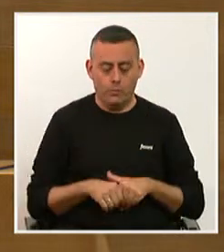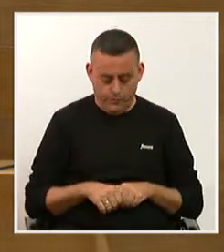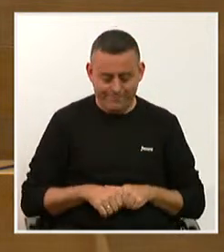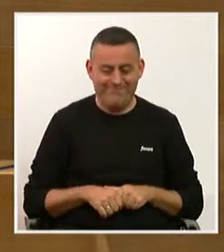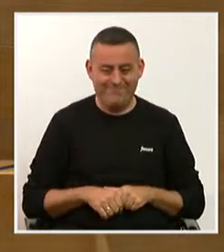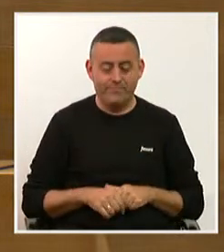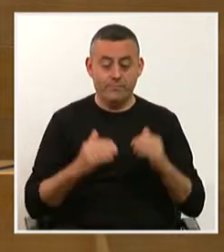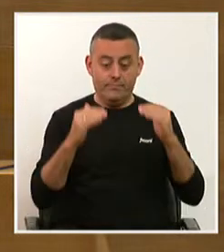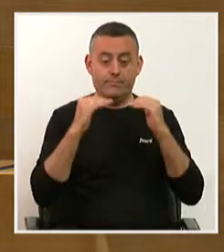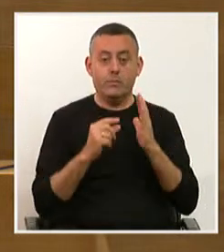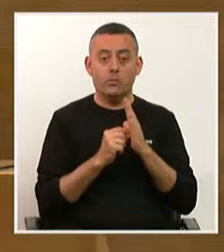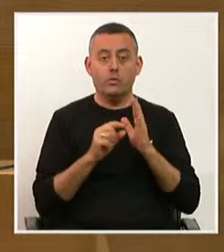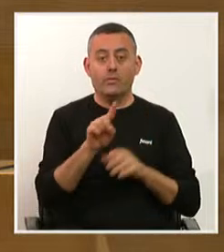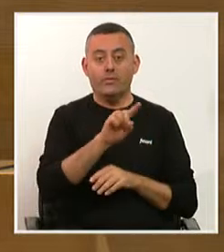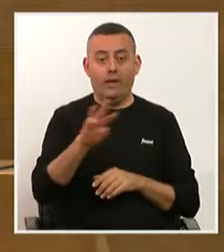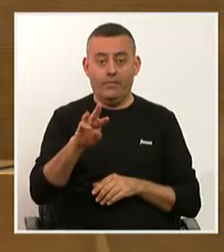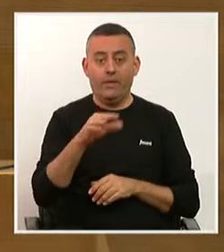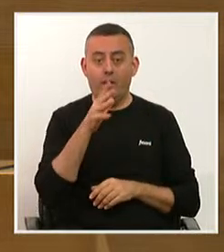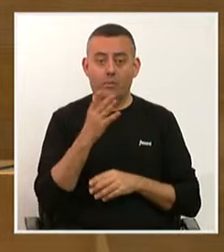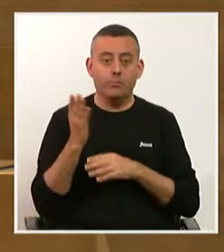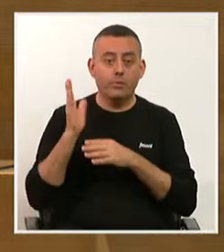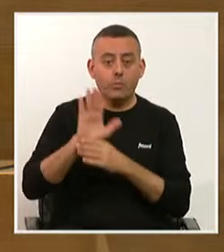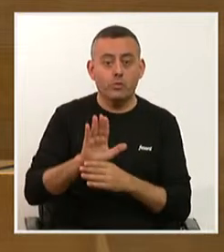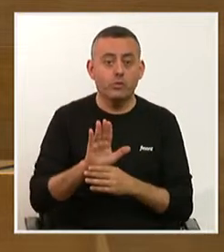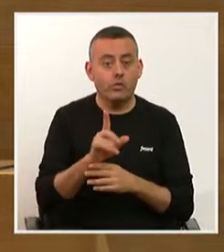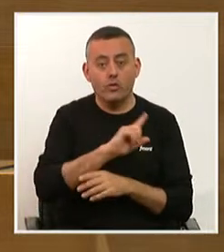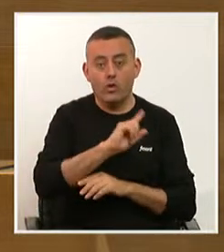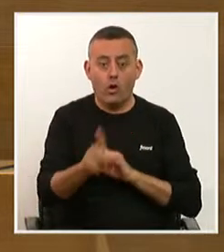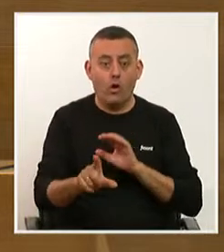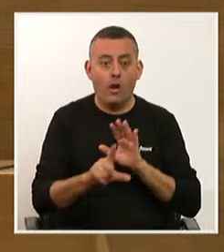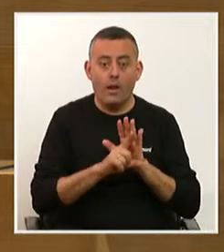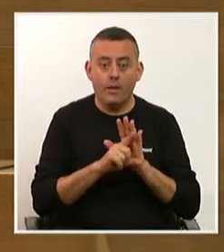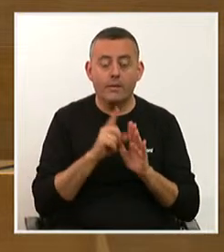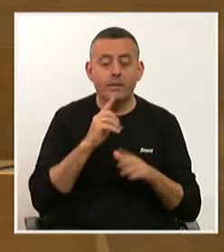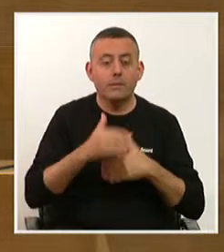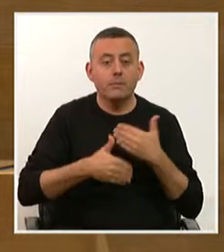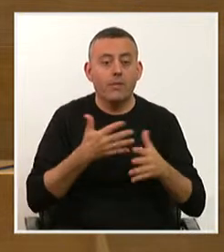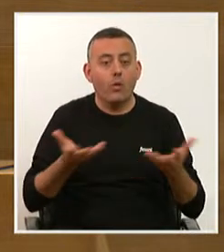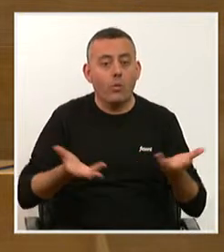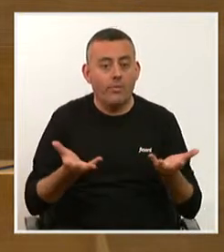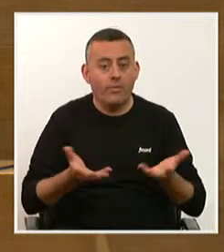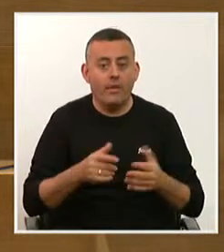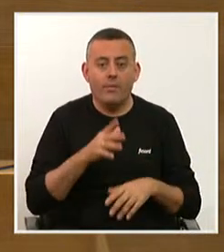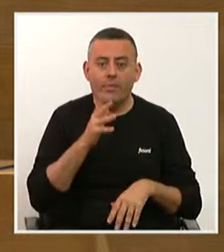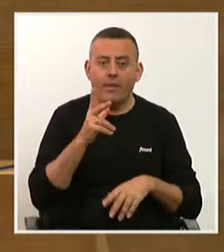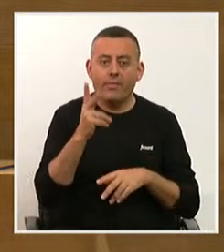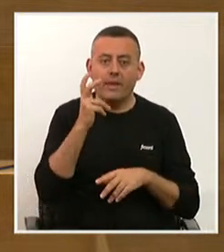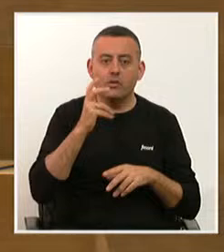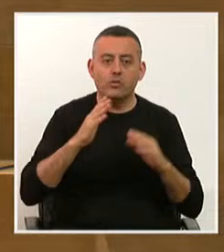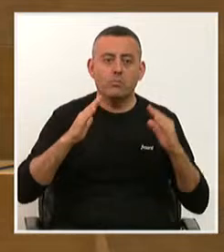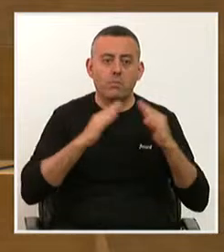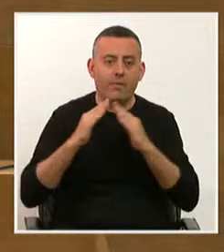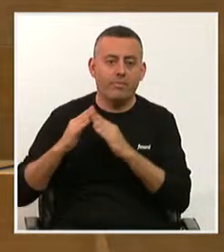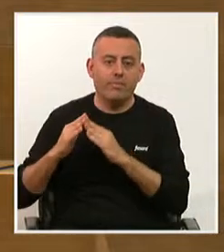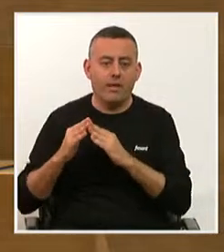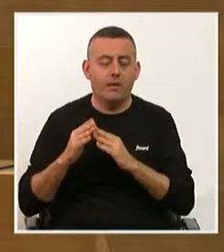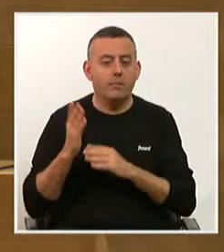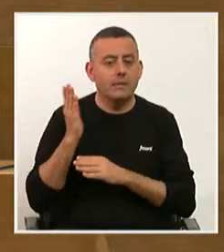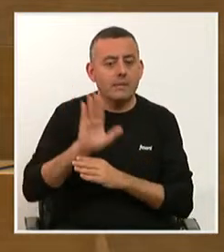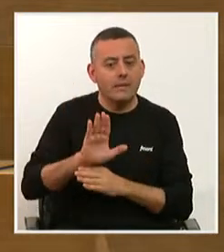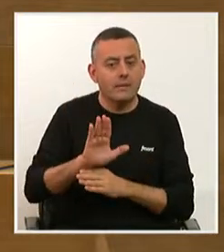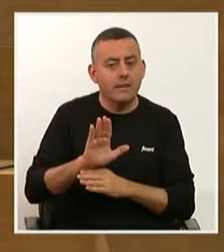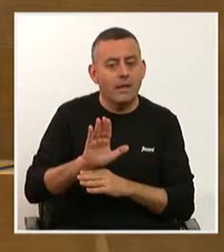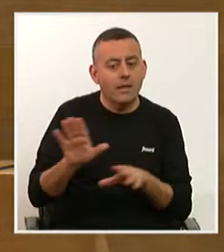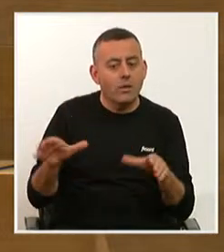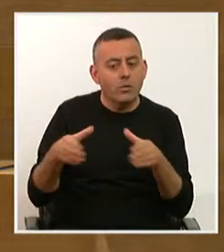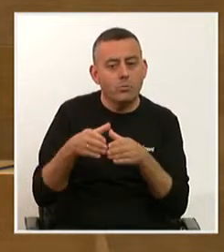punto número 13 que es la toma en consideración de la proposición de ley de tramitación especial de urgencia sobre el derecho a la vivienda presentada por el grupo parlamentaria